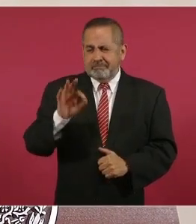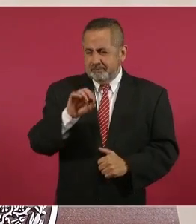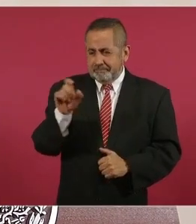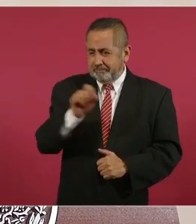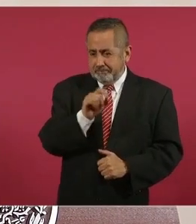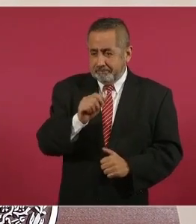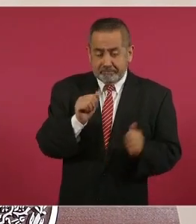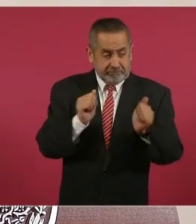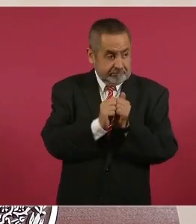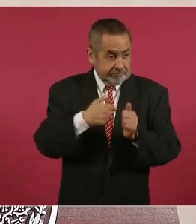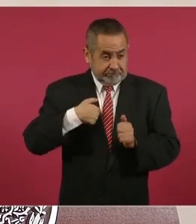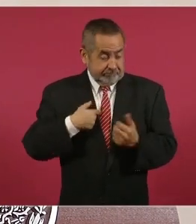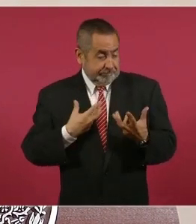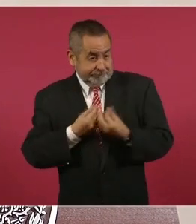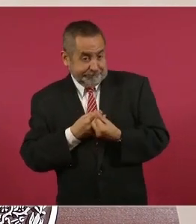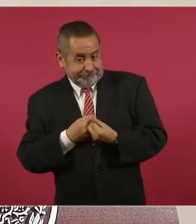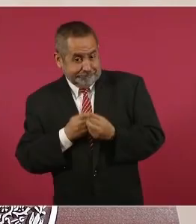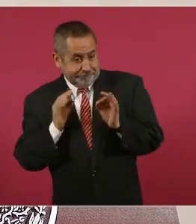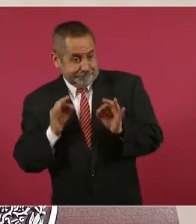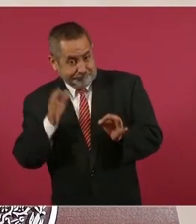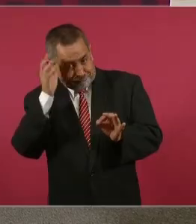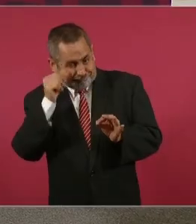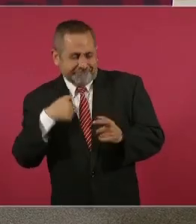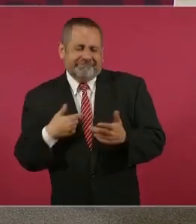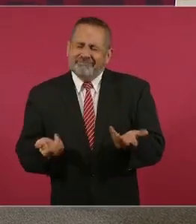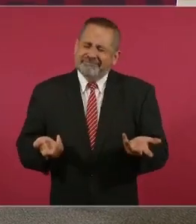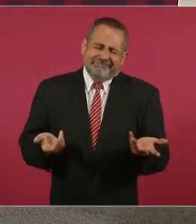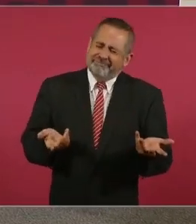simpatice con nosotros.